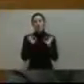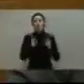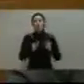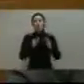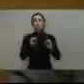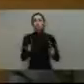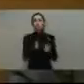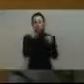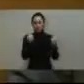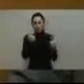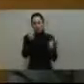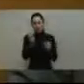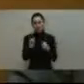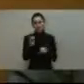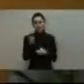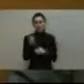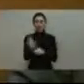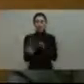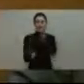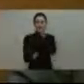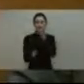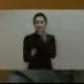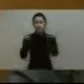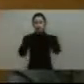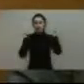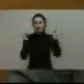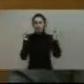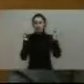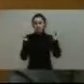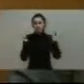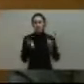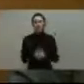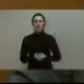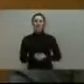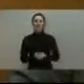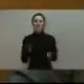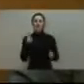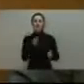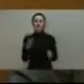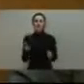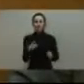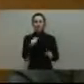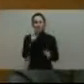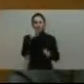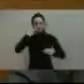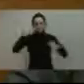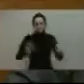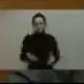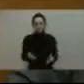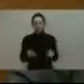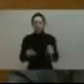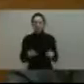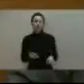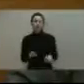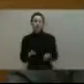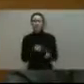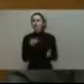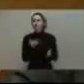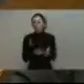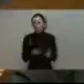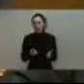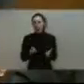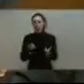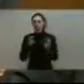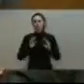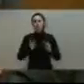llegó a presentar. Se lo digo yo, ninguna. Desde el PP le afirmamos que usted no tiene ni planes, ni proyectos,